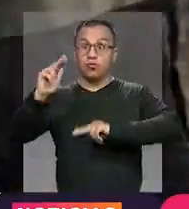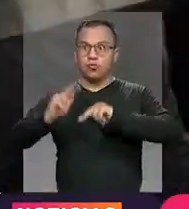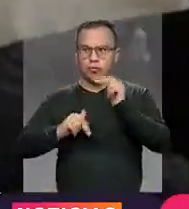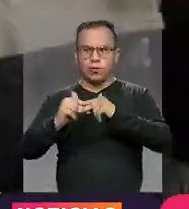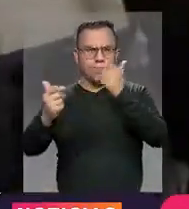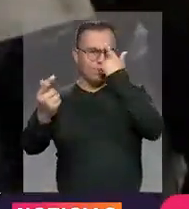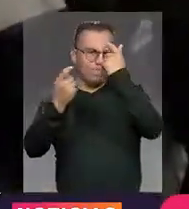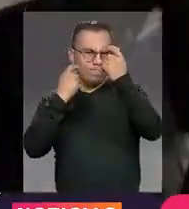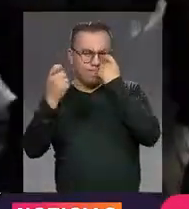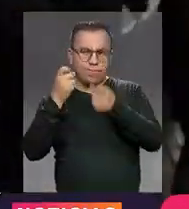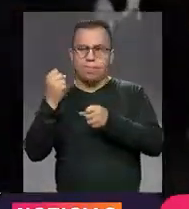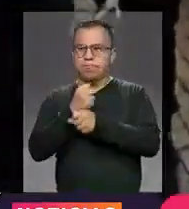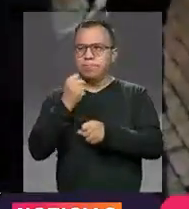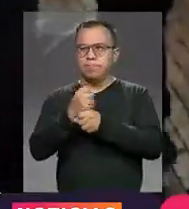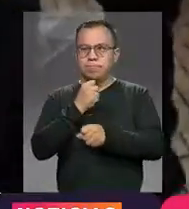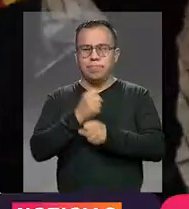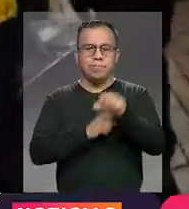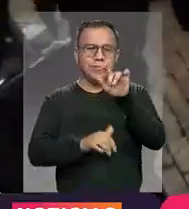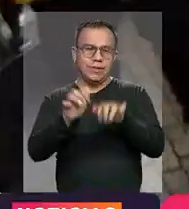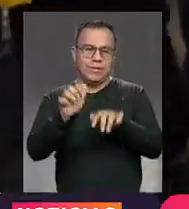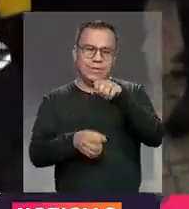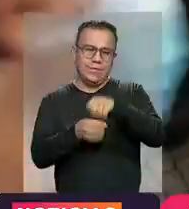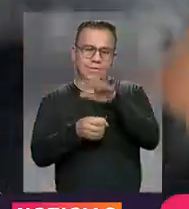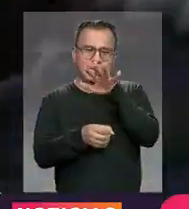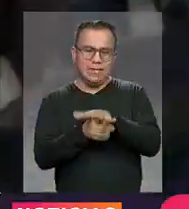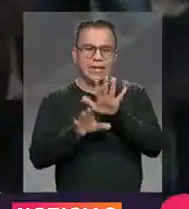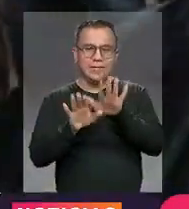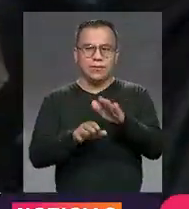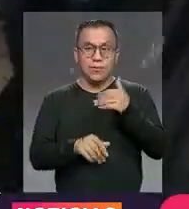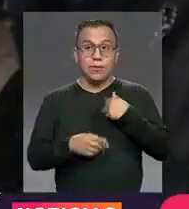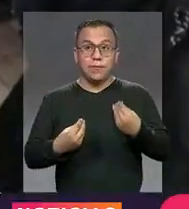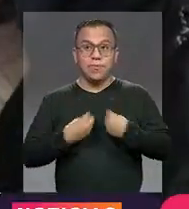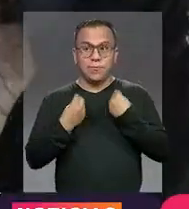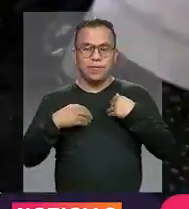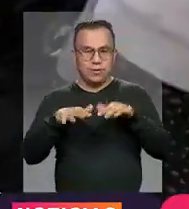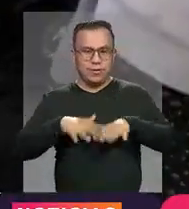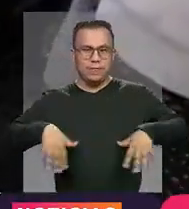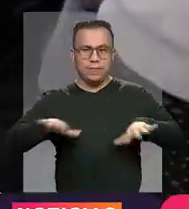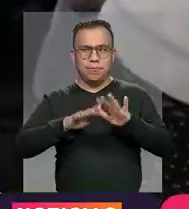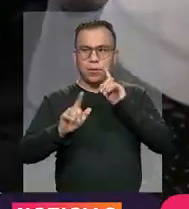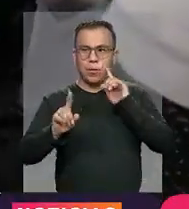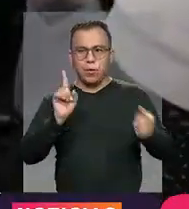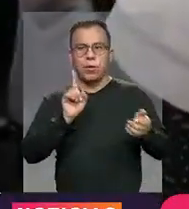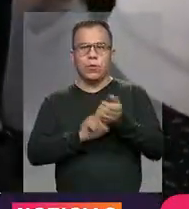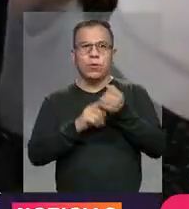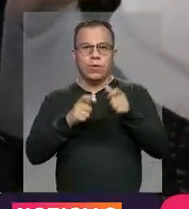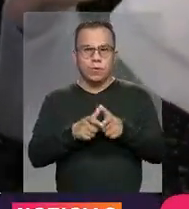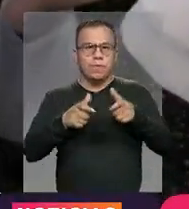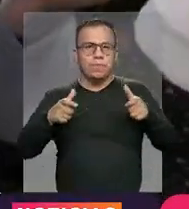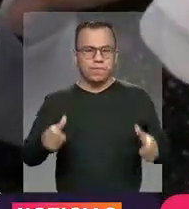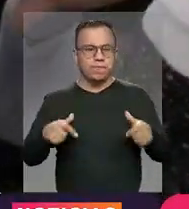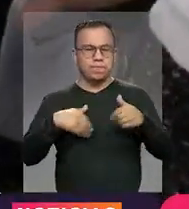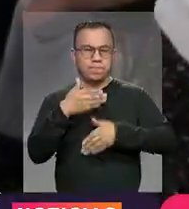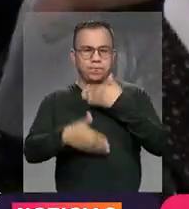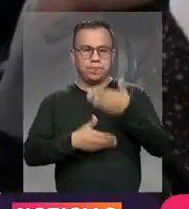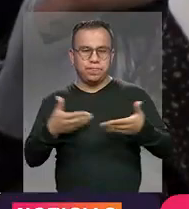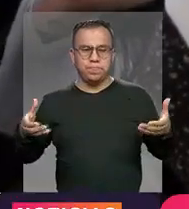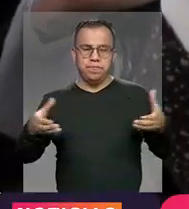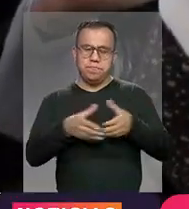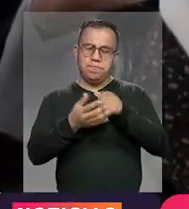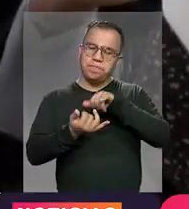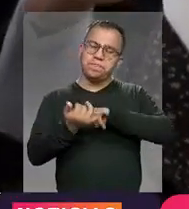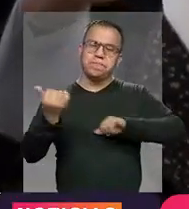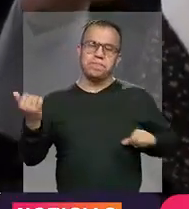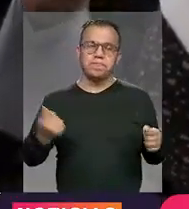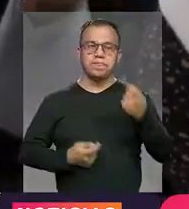una estrategia que se está trabajando con la Secretaría Distrital del Hábitat para lograr aumentar la empleabilidad y también independencia